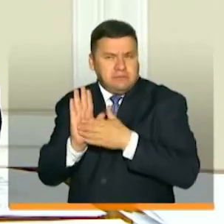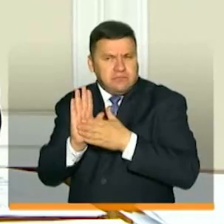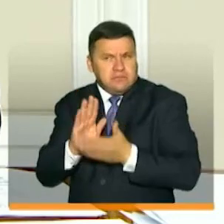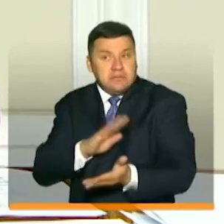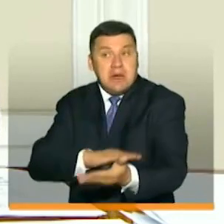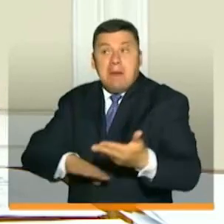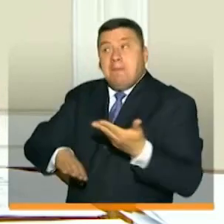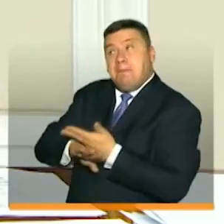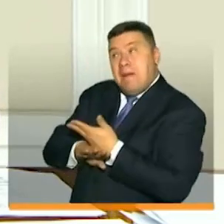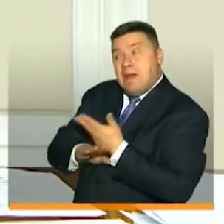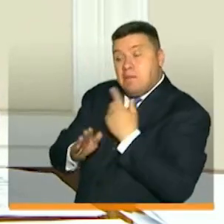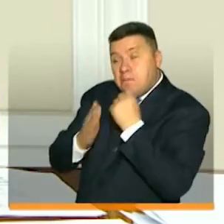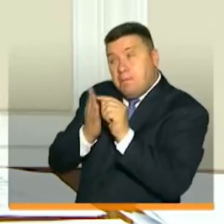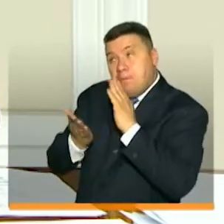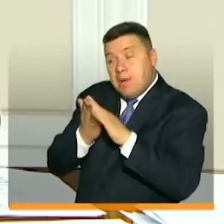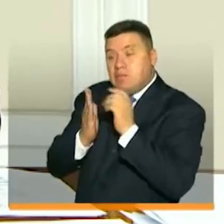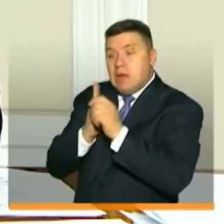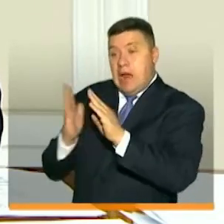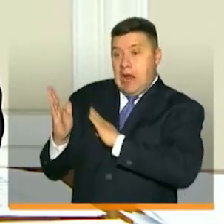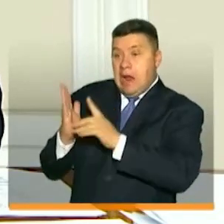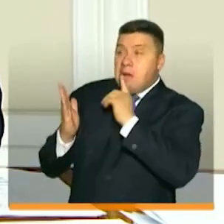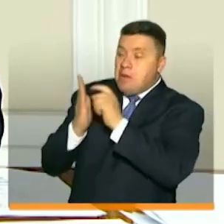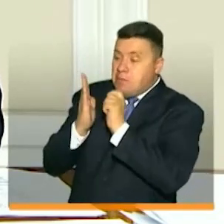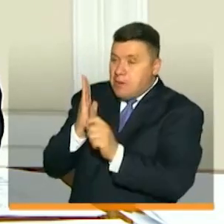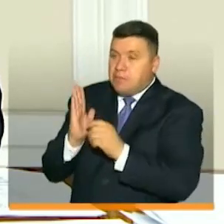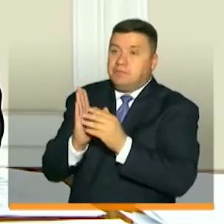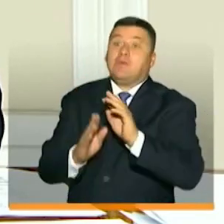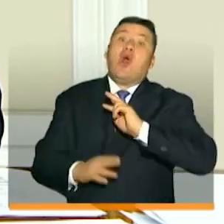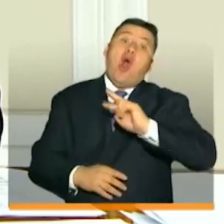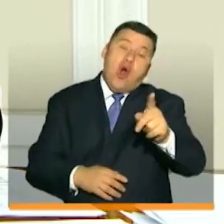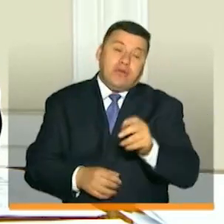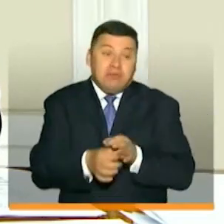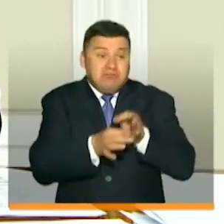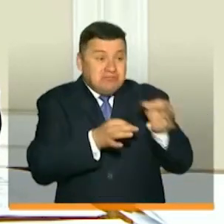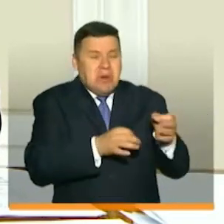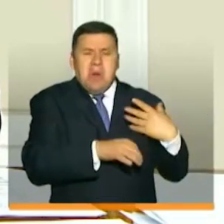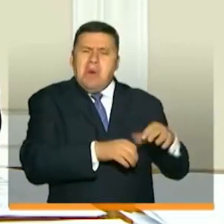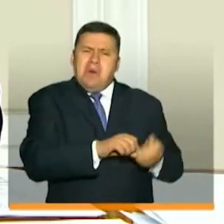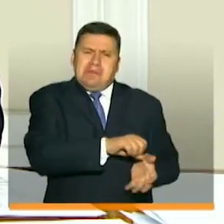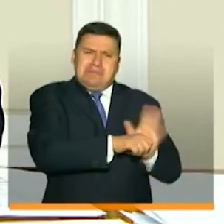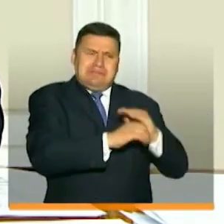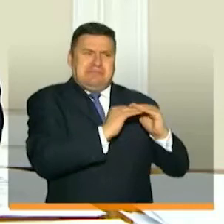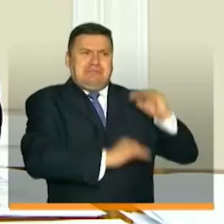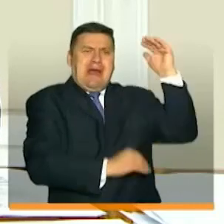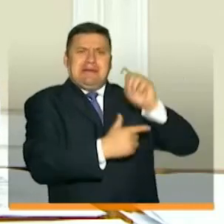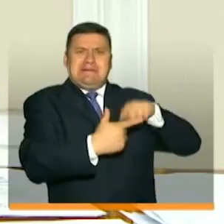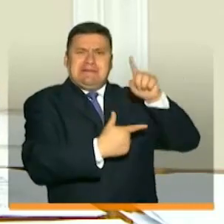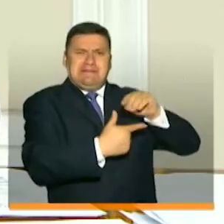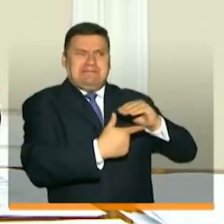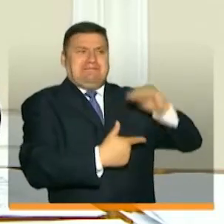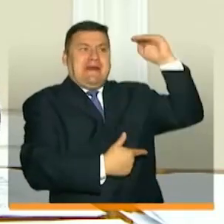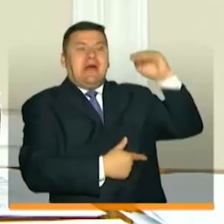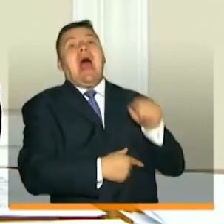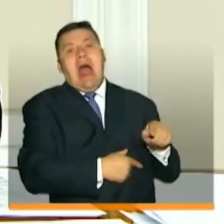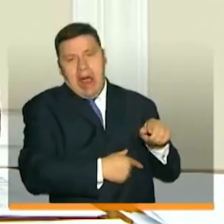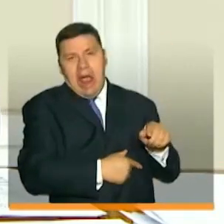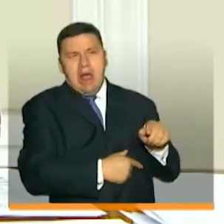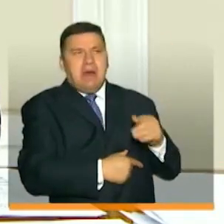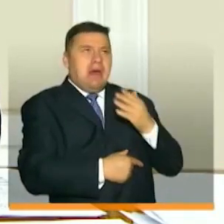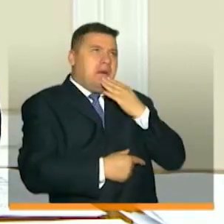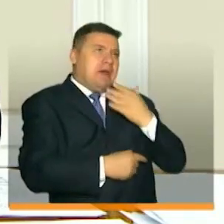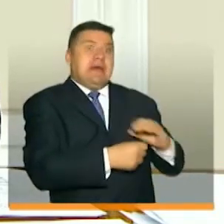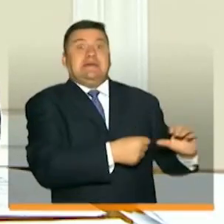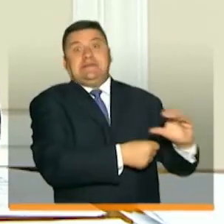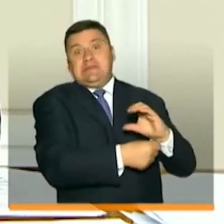pidan esos requerimientos los alcaldes. Y tenemos los municipios de alta afectación, donde hoy hemos visto